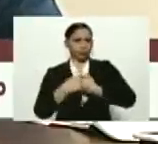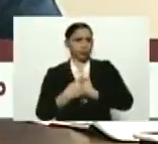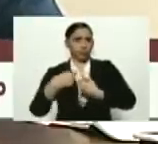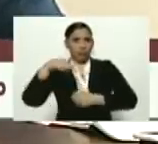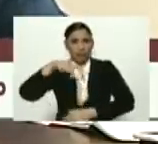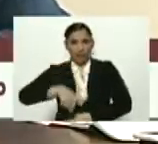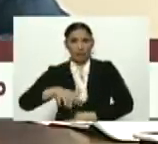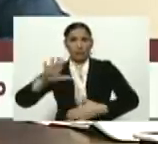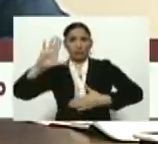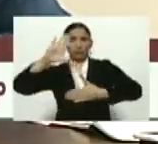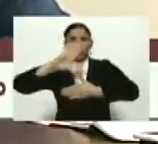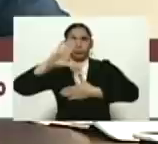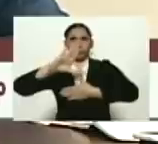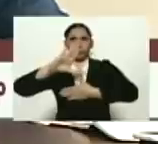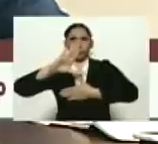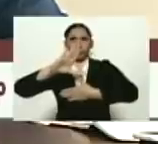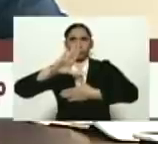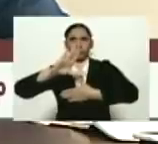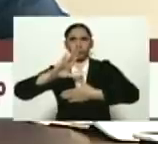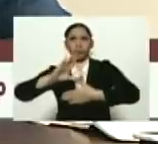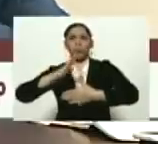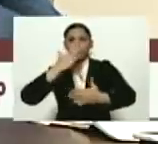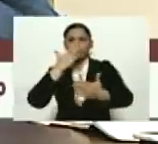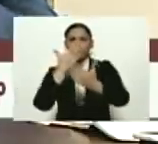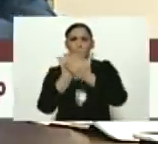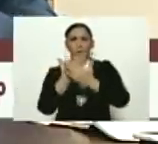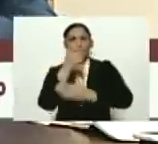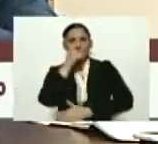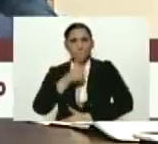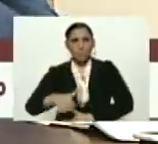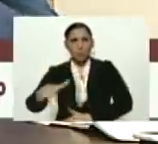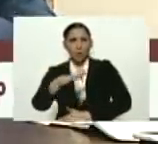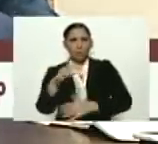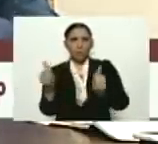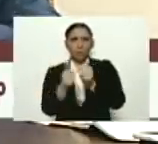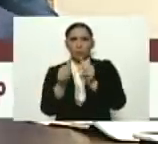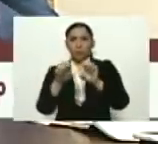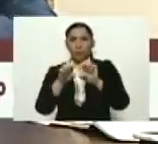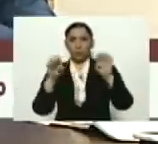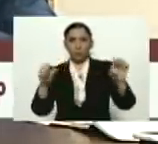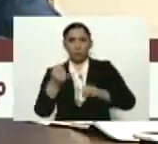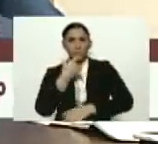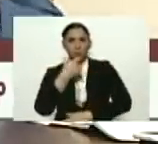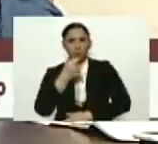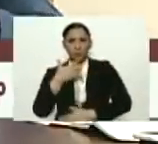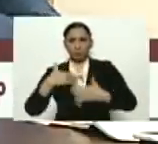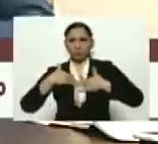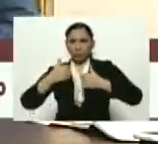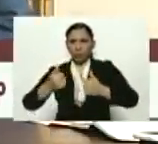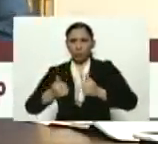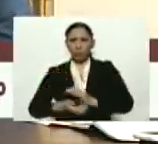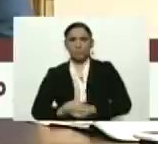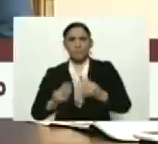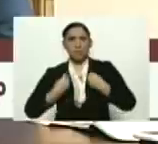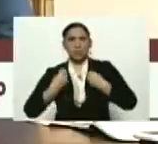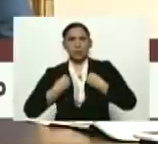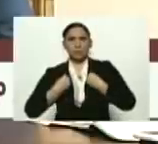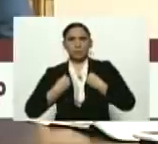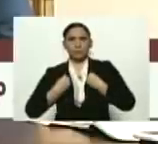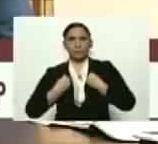continente que le llega al pueblo con educación, con medicinas, con salud, con vida.